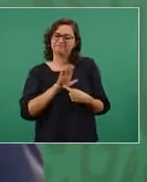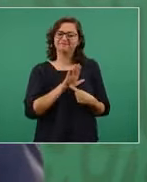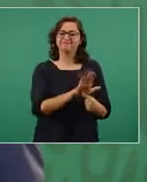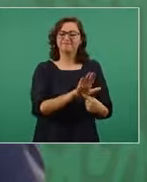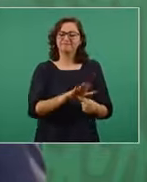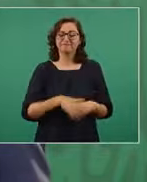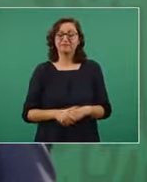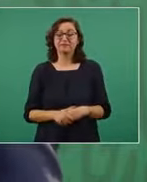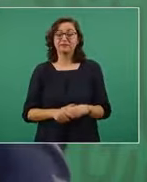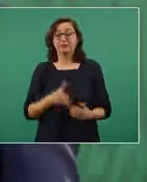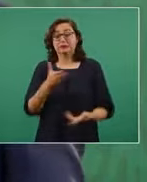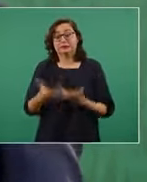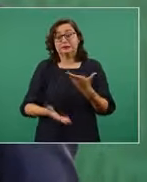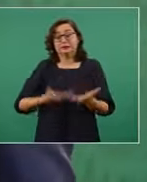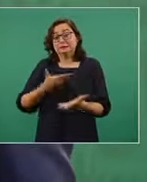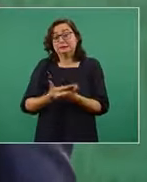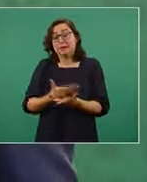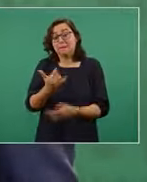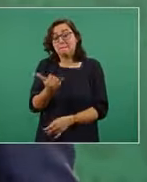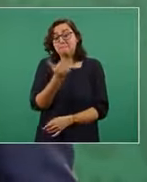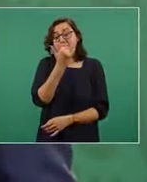Ofrezco disculpa, porque